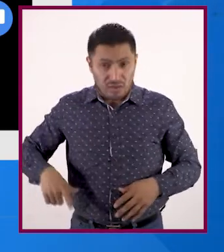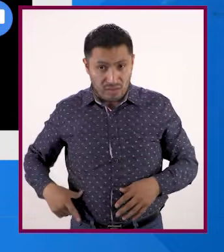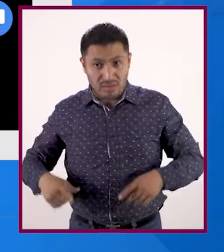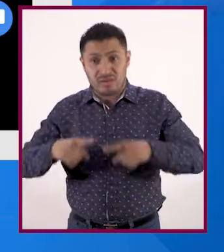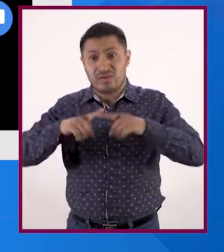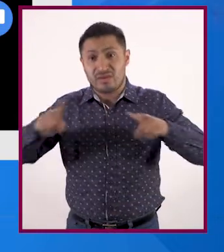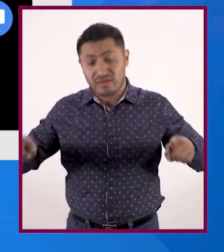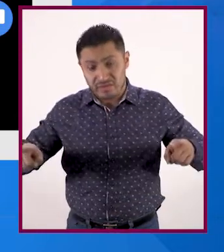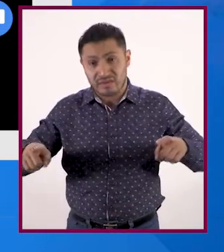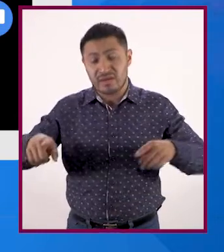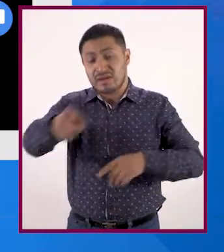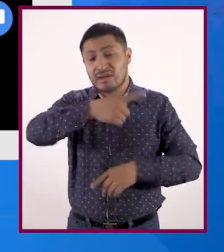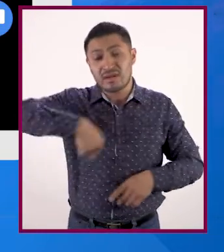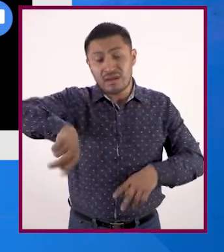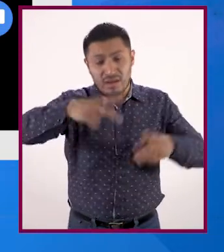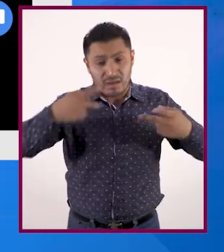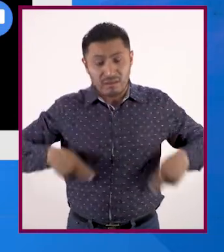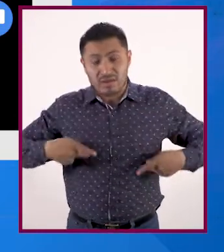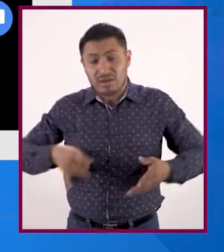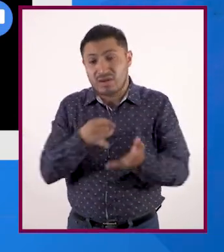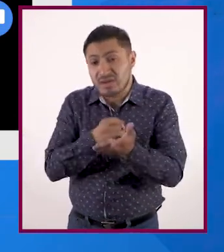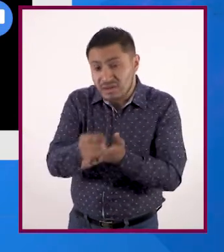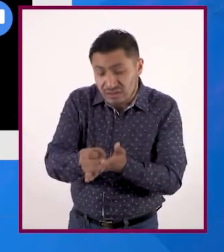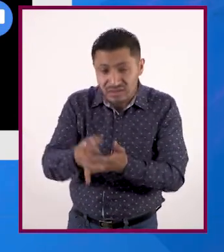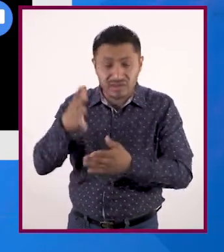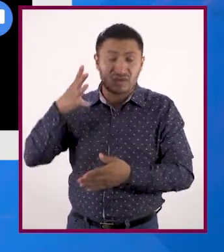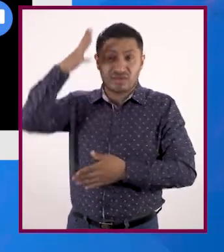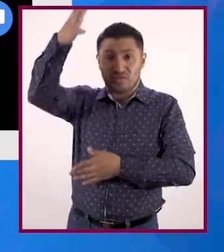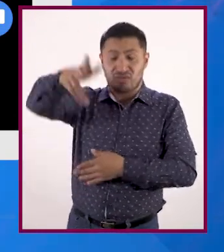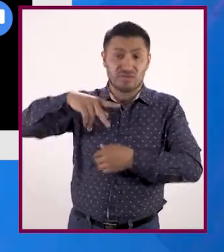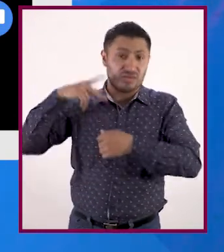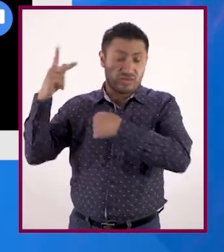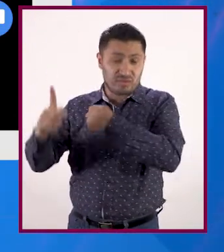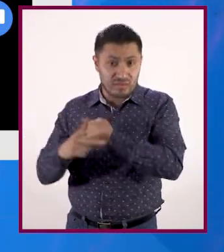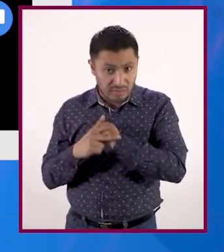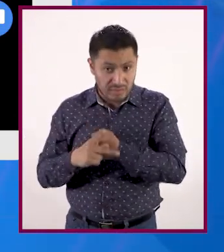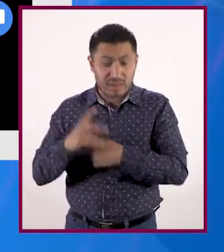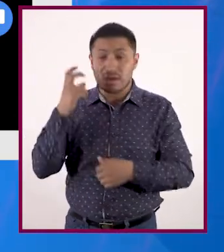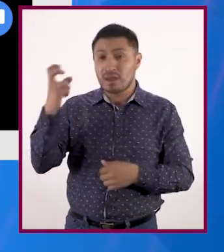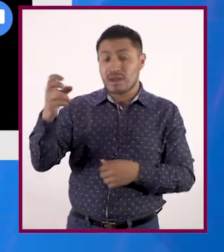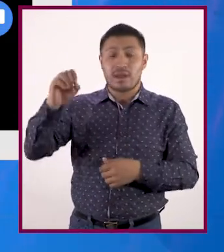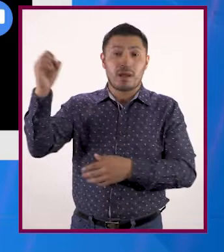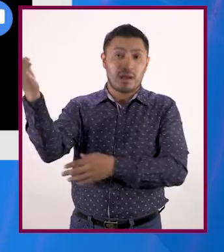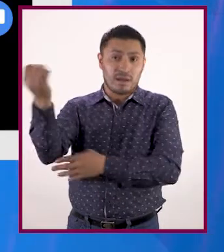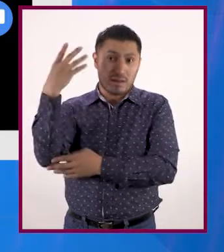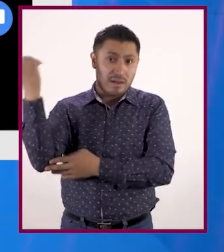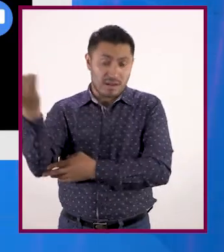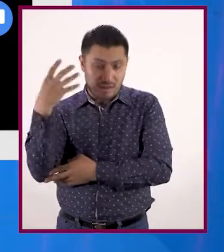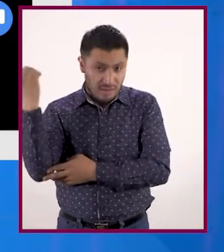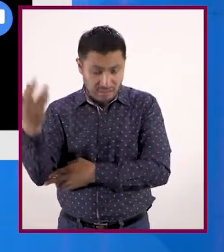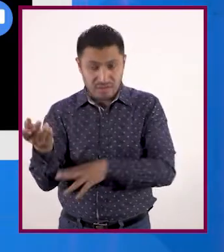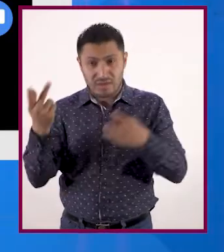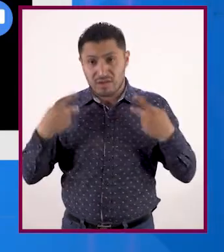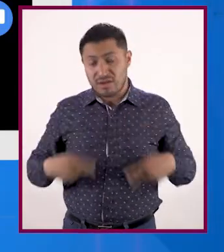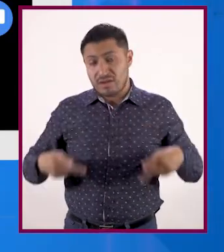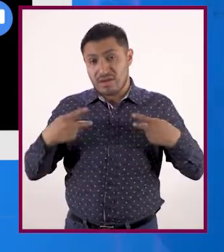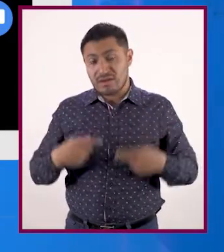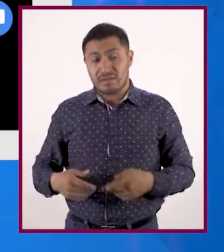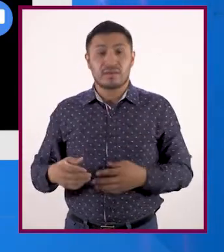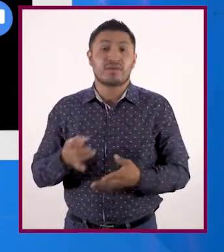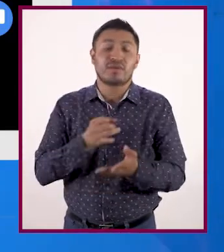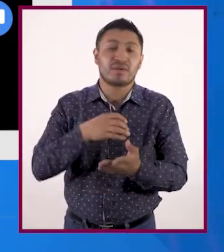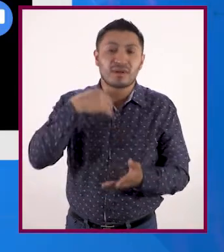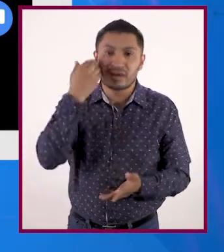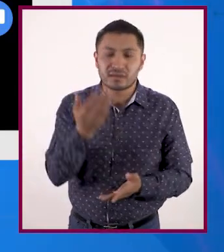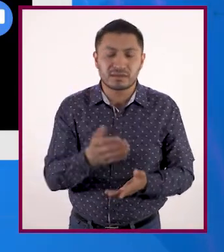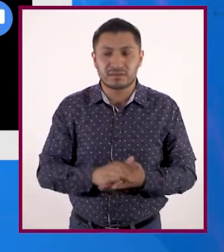el devenir de la nación en ese parlamento justamente las personas que eran partidarias precisamente de